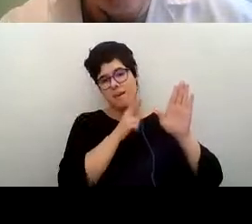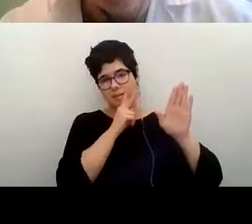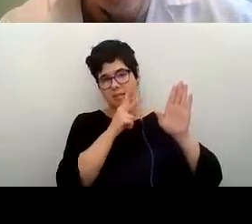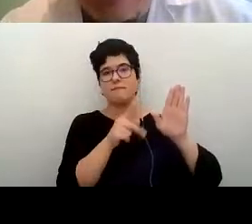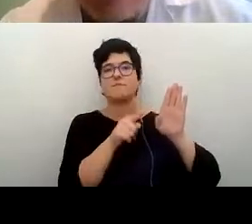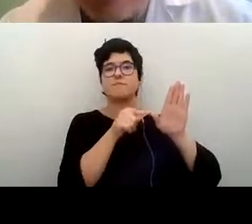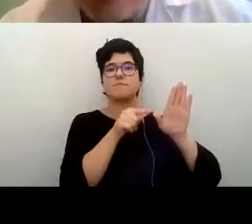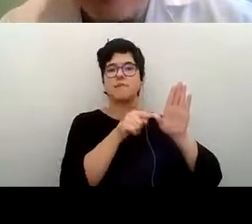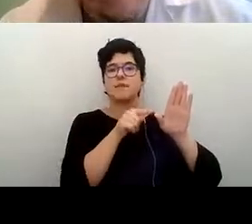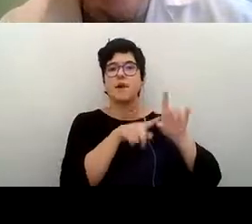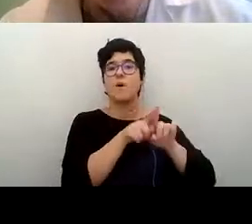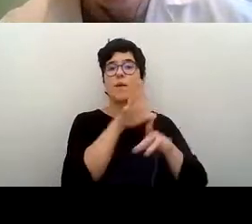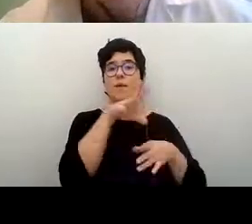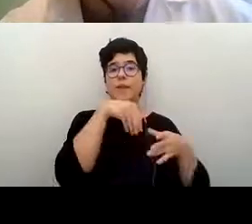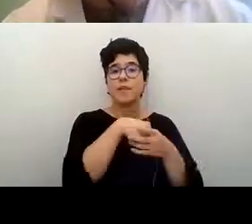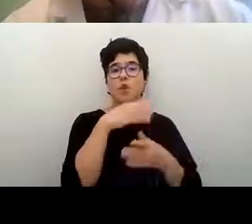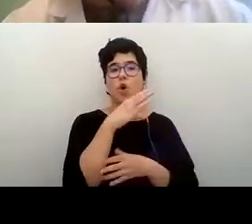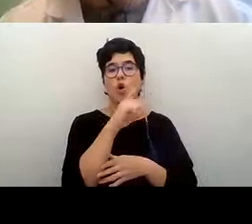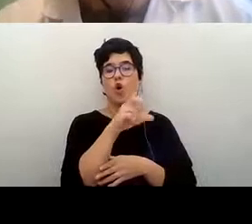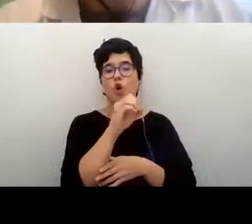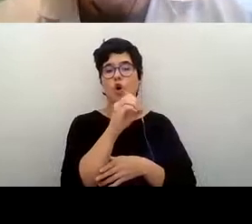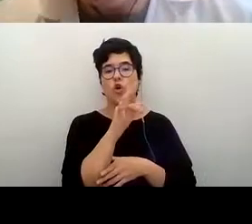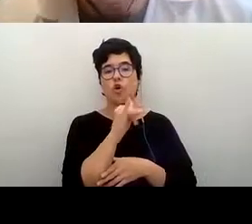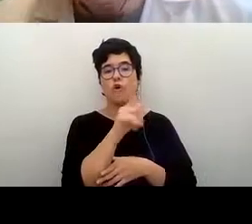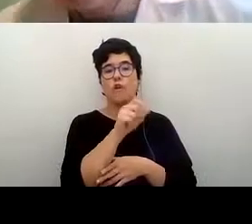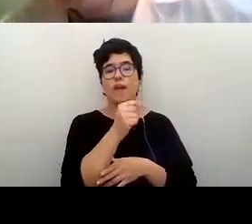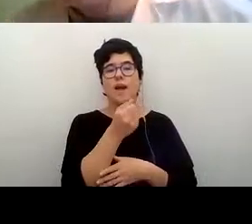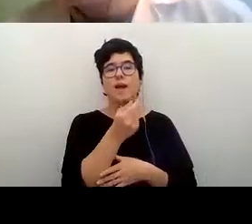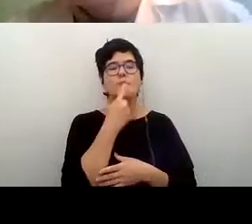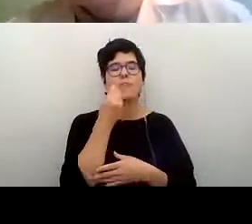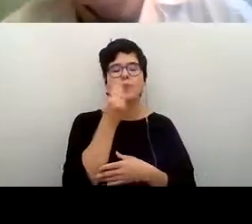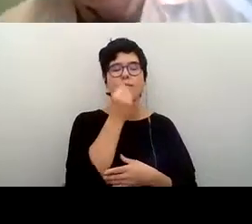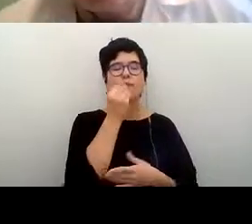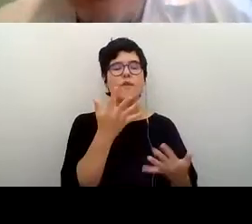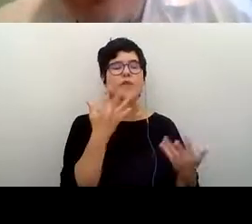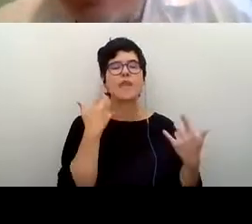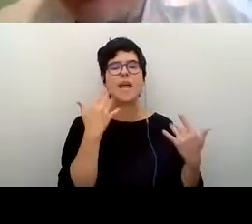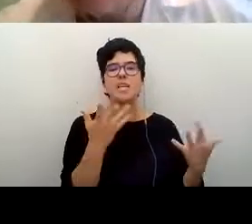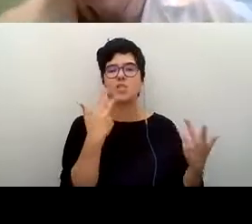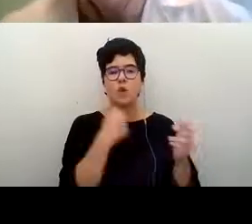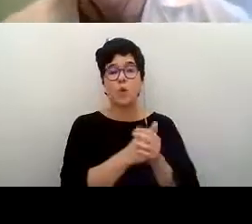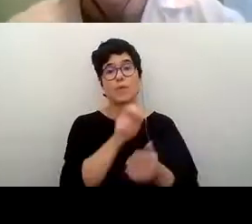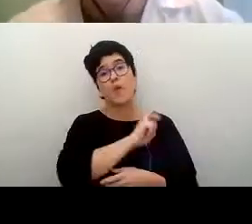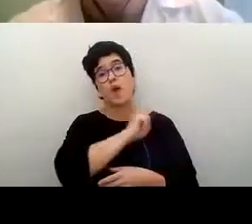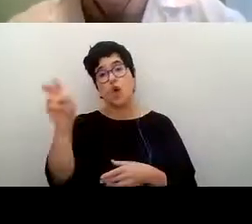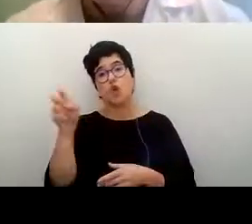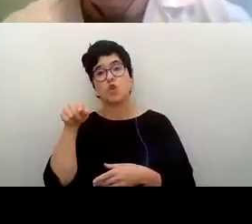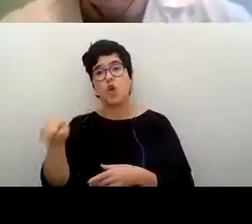tiene extractos de clorofila y por lo tanto un sabor fresco y natural, y la fórmula red, el